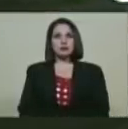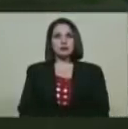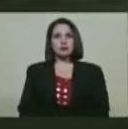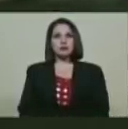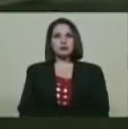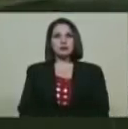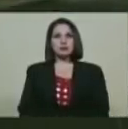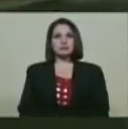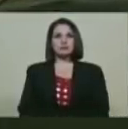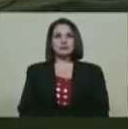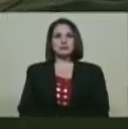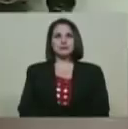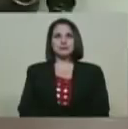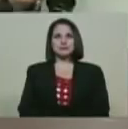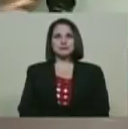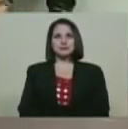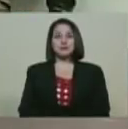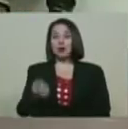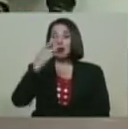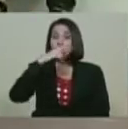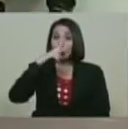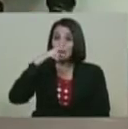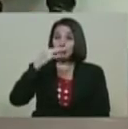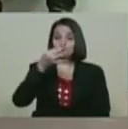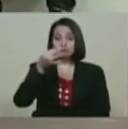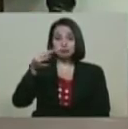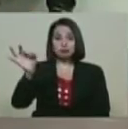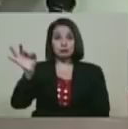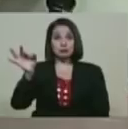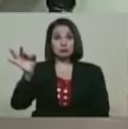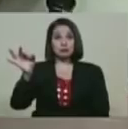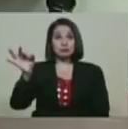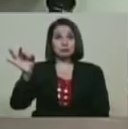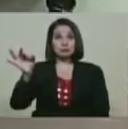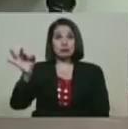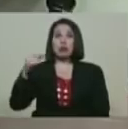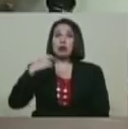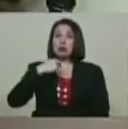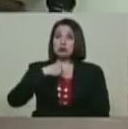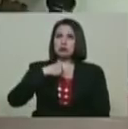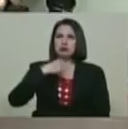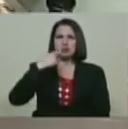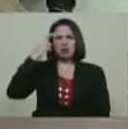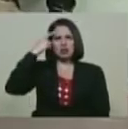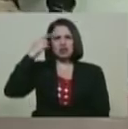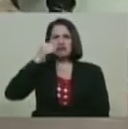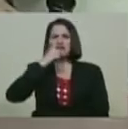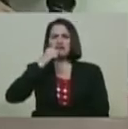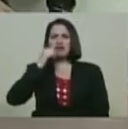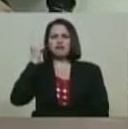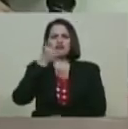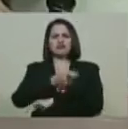Hoy se lanzó un discurso para las galerías, pues. Yo sé quién impuso la candidatura a Omar